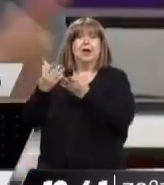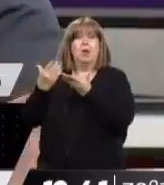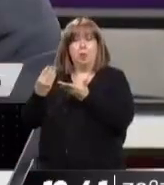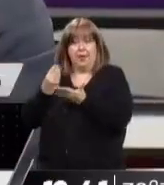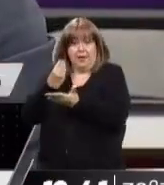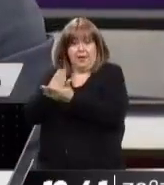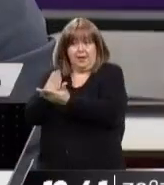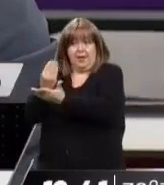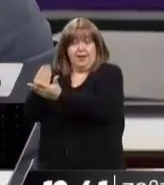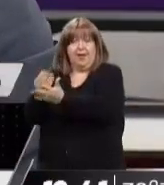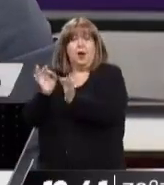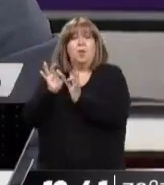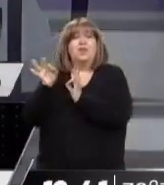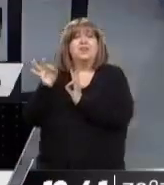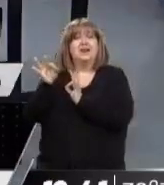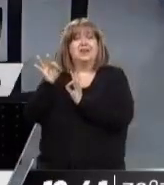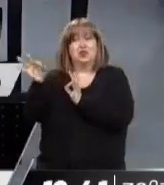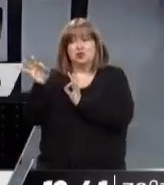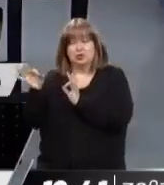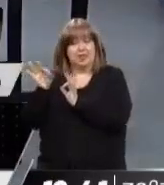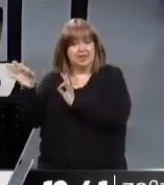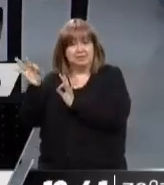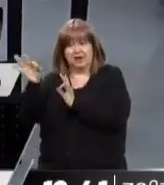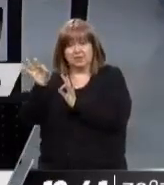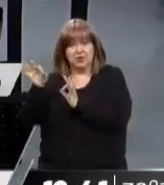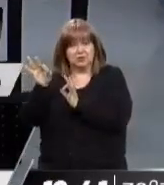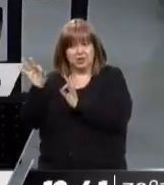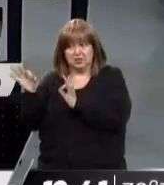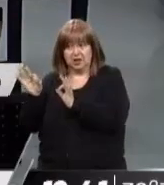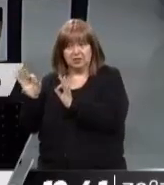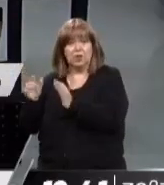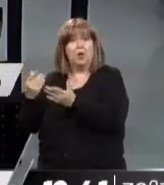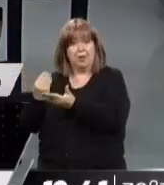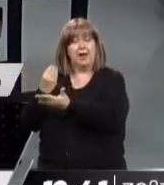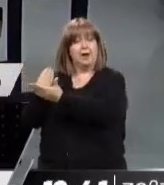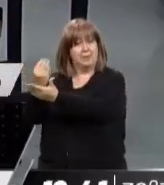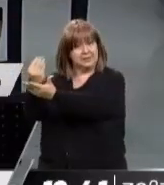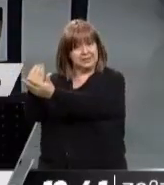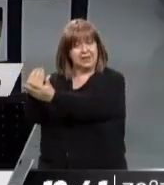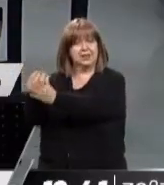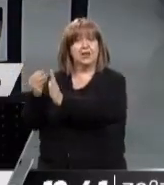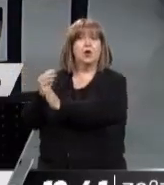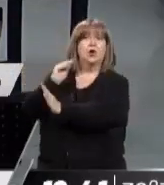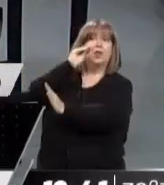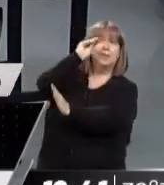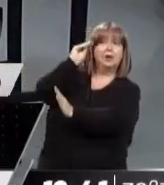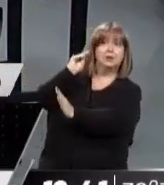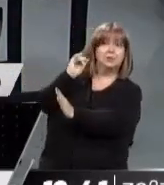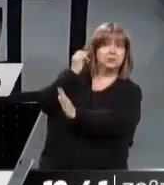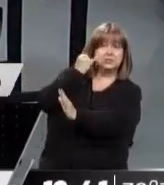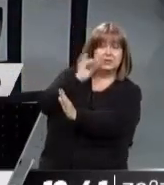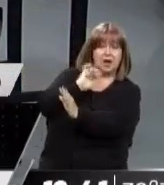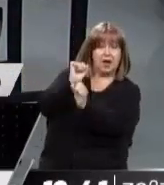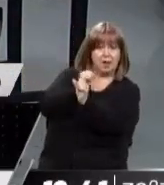como representantes de su departamento. Como otros departamentos. Que como también, en otros departamentos otro departamento sí los tienen. Y que tienen también, por ejemplo, luego